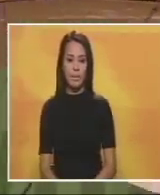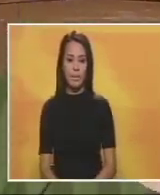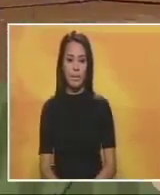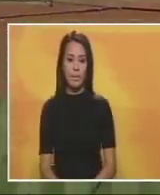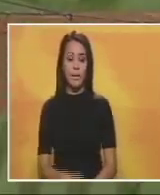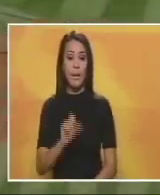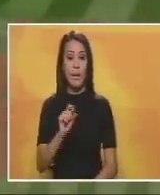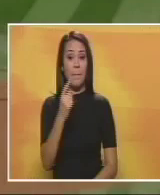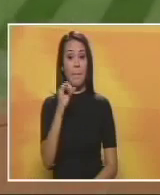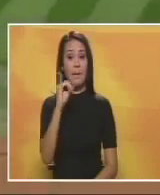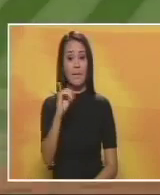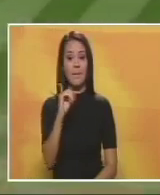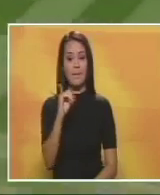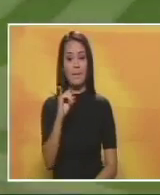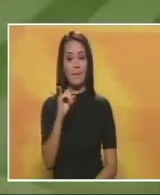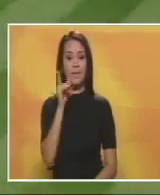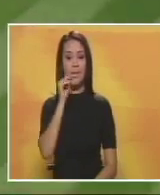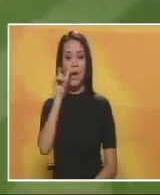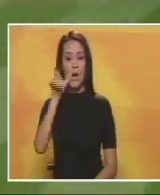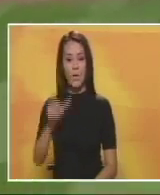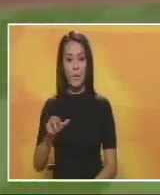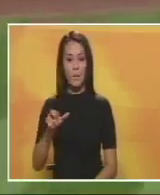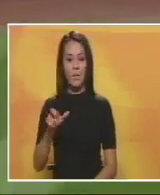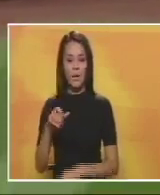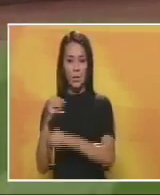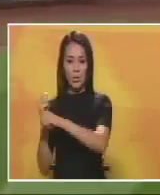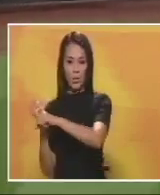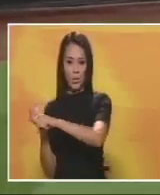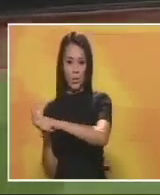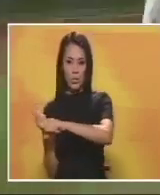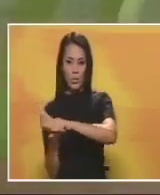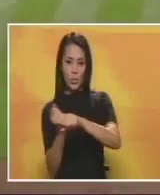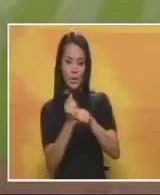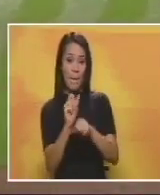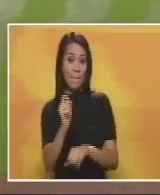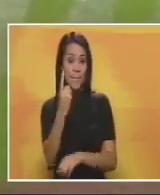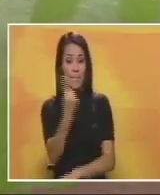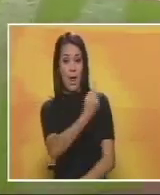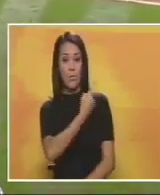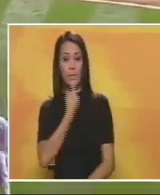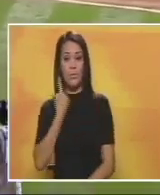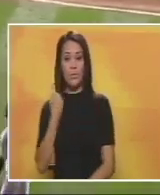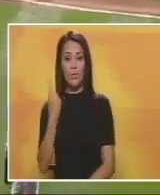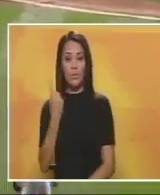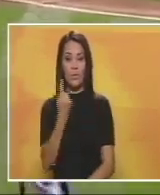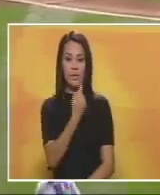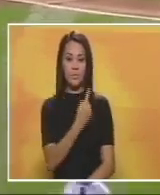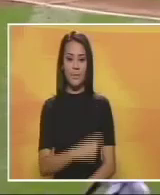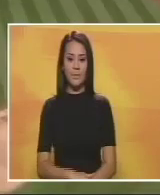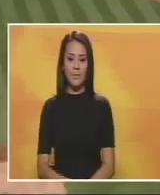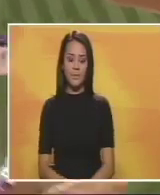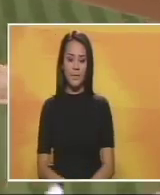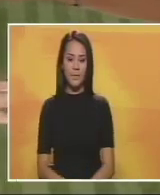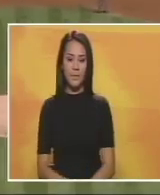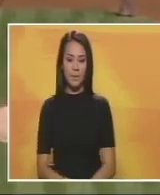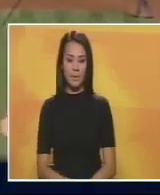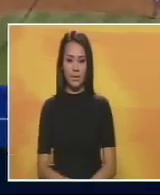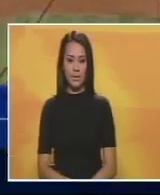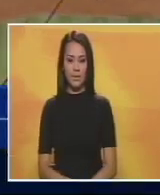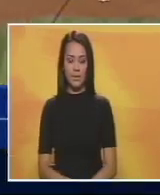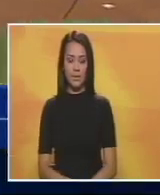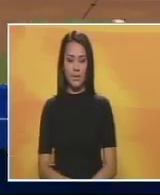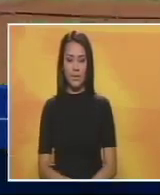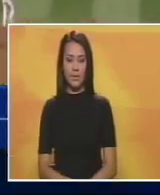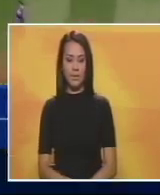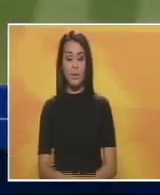Primer episodio y Nolan Arenado remolca la primera rayita de los Rocallosos. Con este se elevó